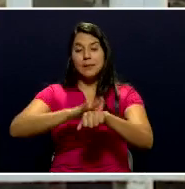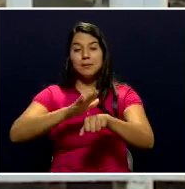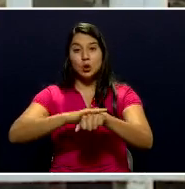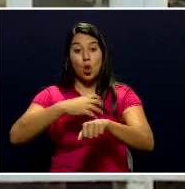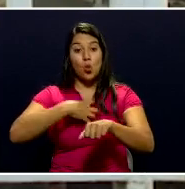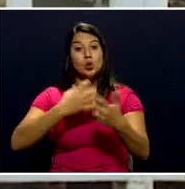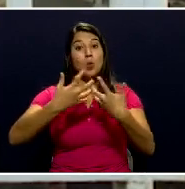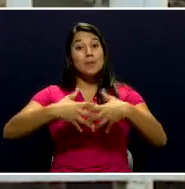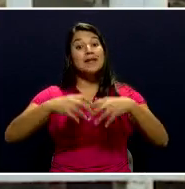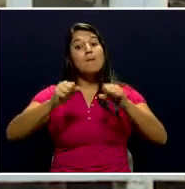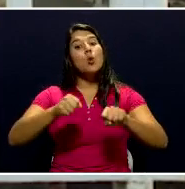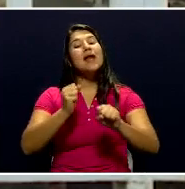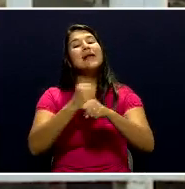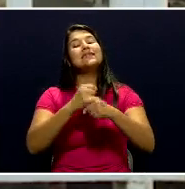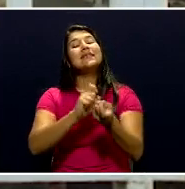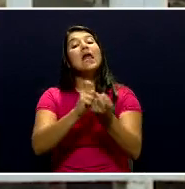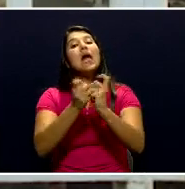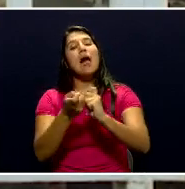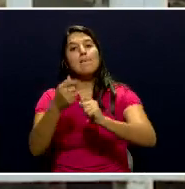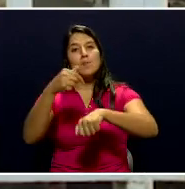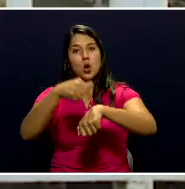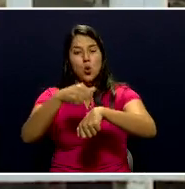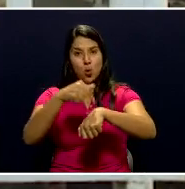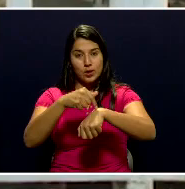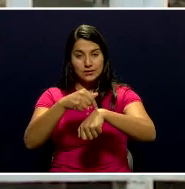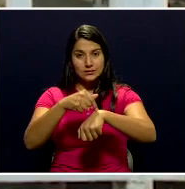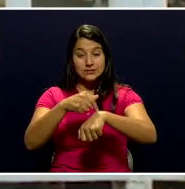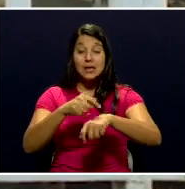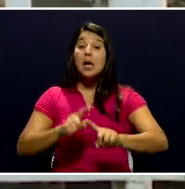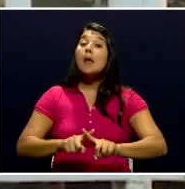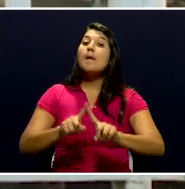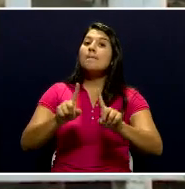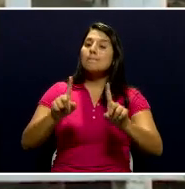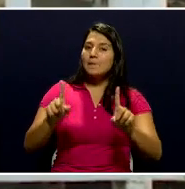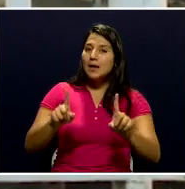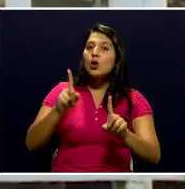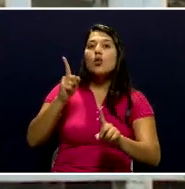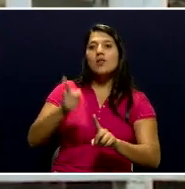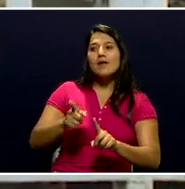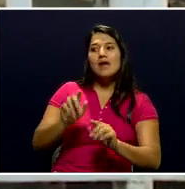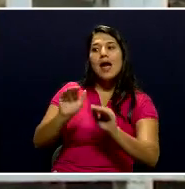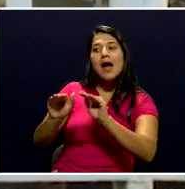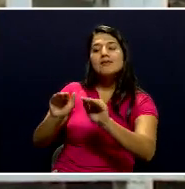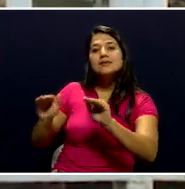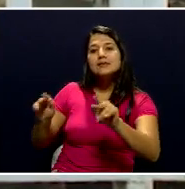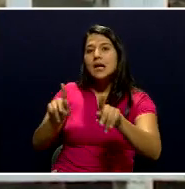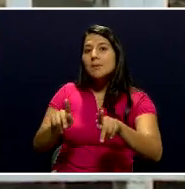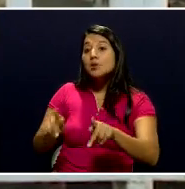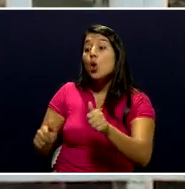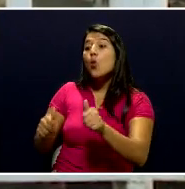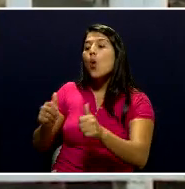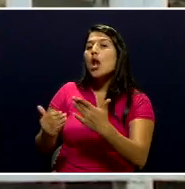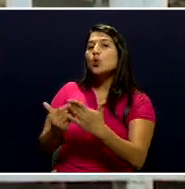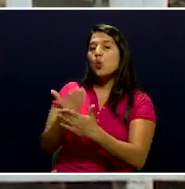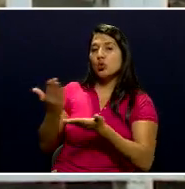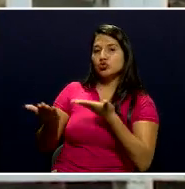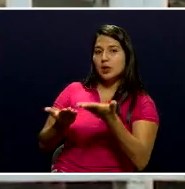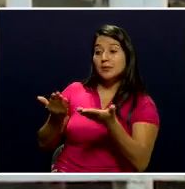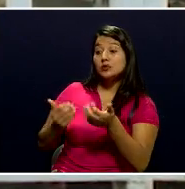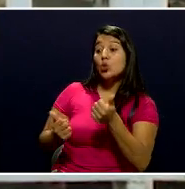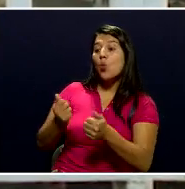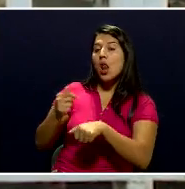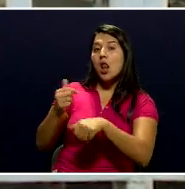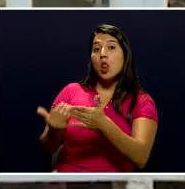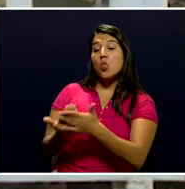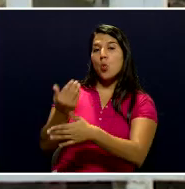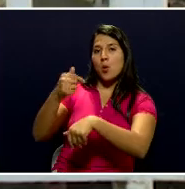hacer las modificaciones de los esquemas operativos siempre y cuando se le comunique al usuario de cuál va a ser el servicio que se va a brindar, precisamente para